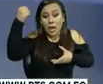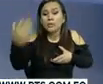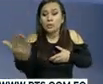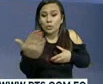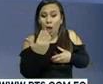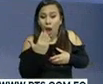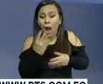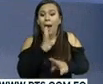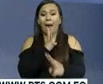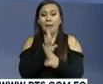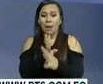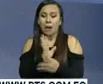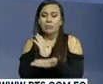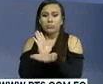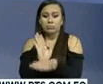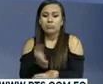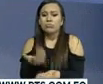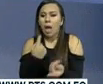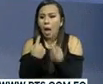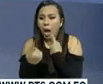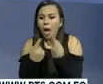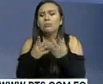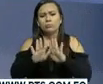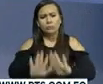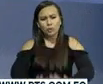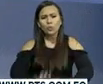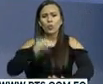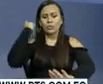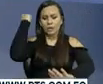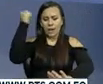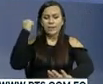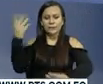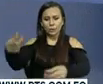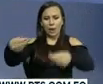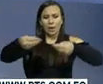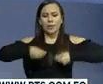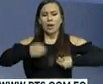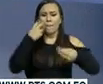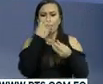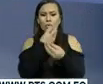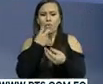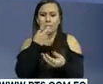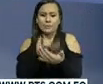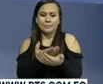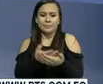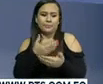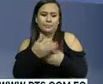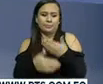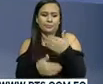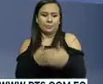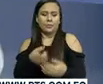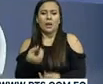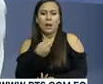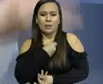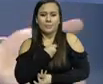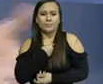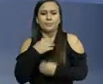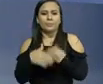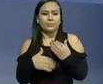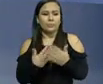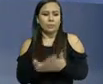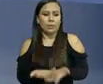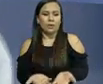con el derecho de comparecer presentar las pruebas que obviamente tiene que hacerlas para descargar aquellas